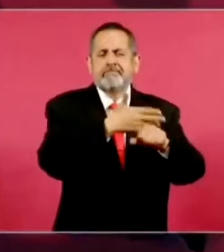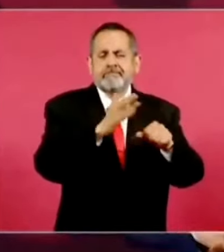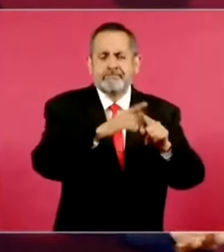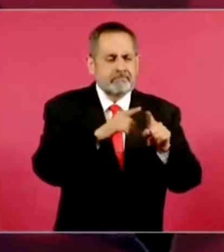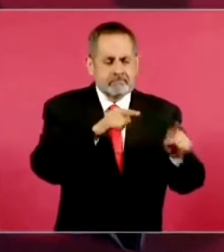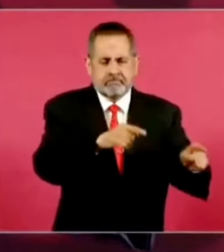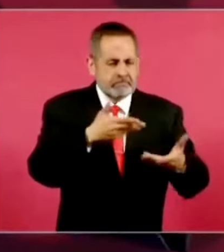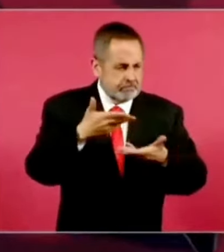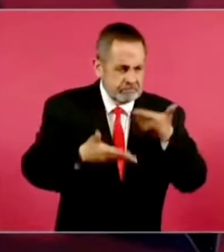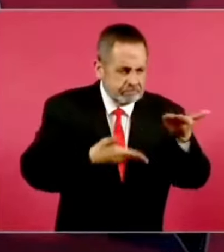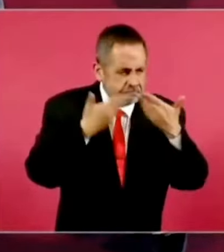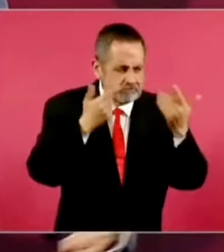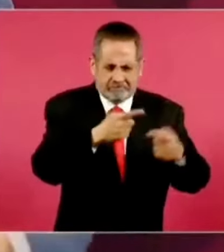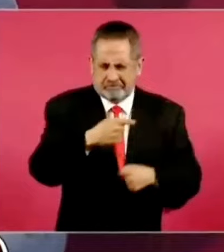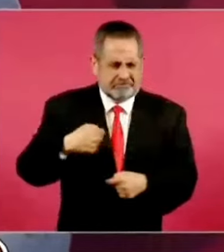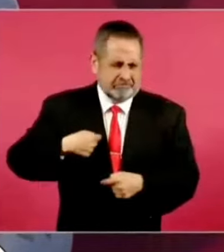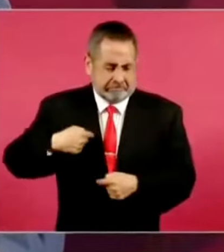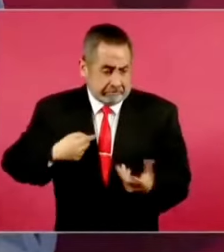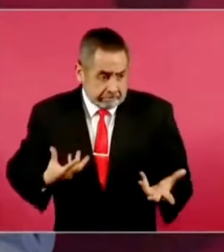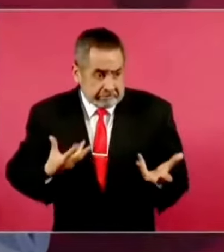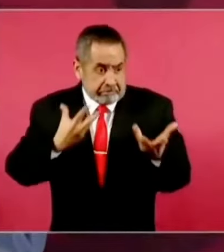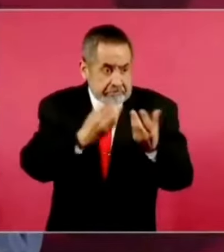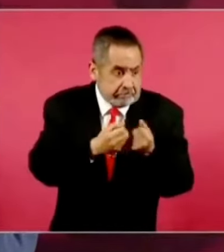de manera muy amable.